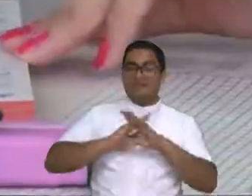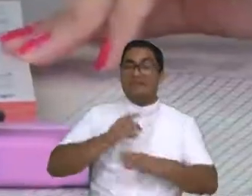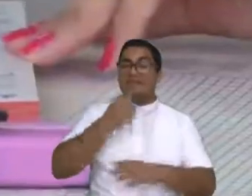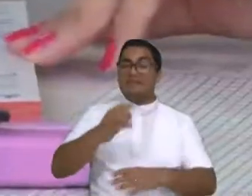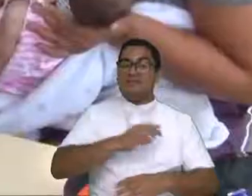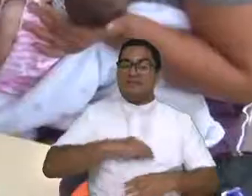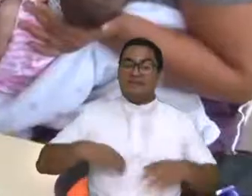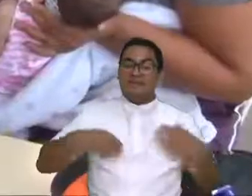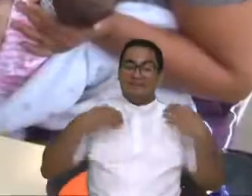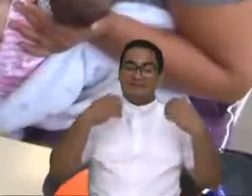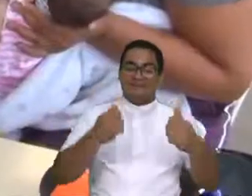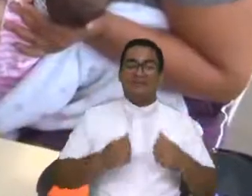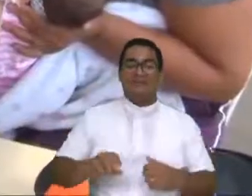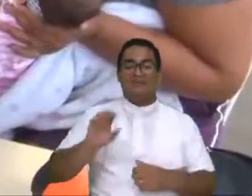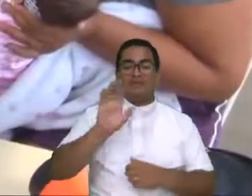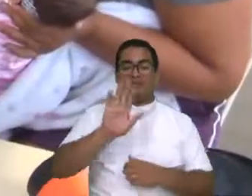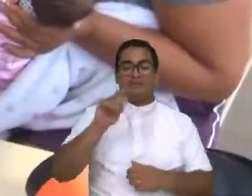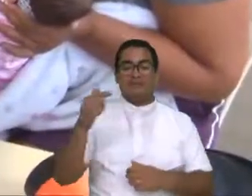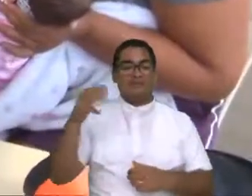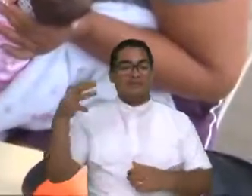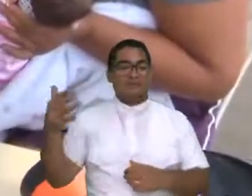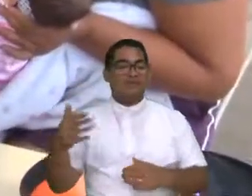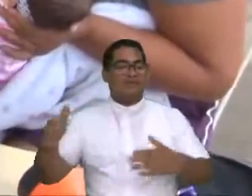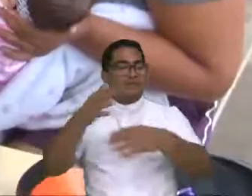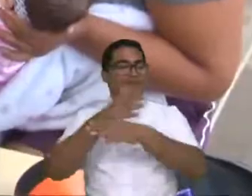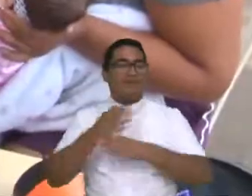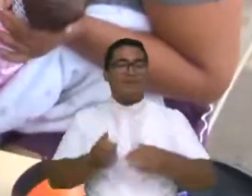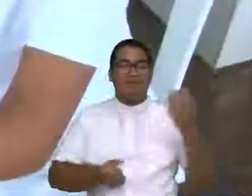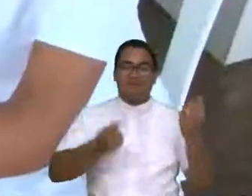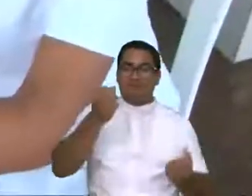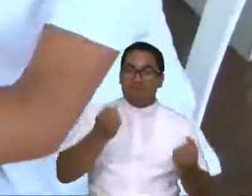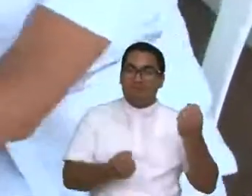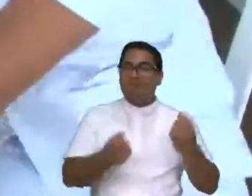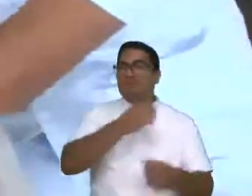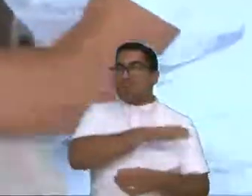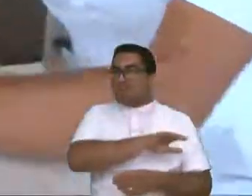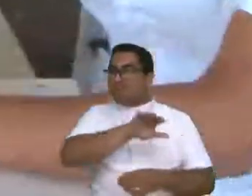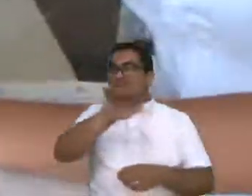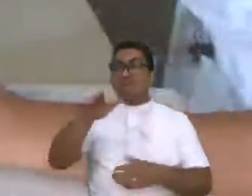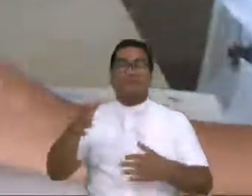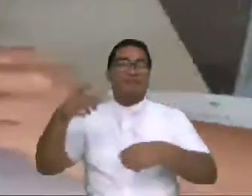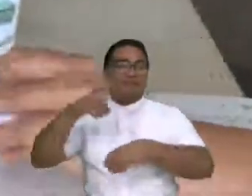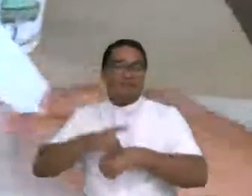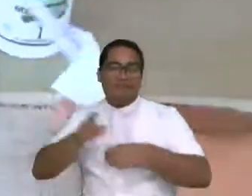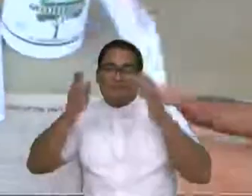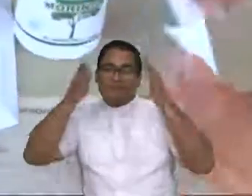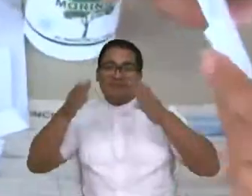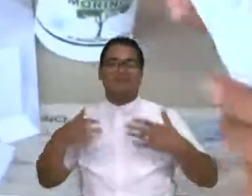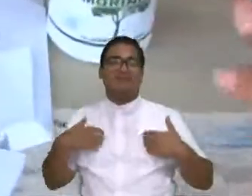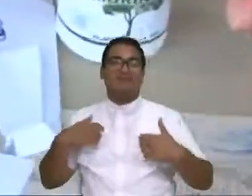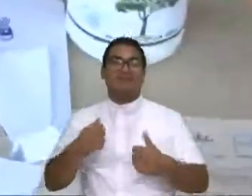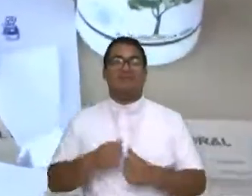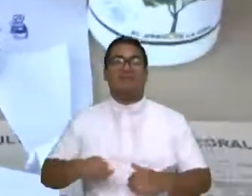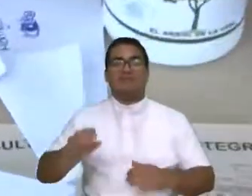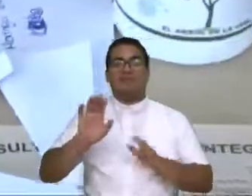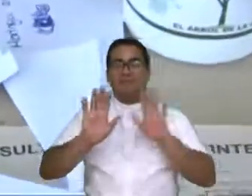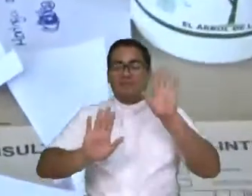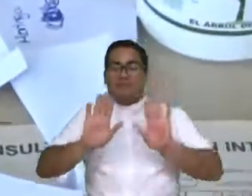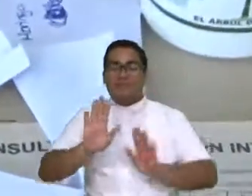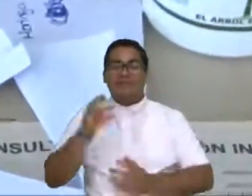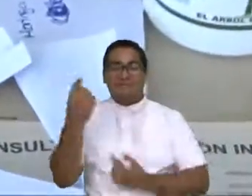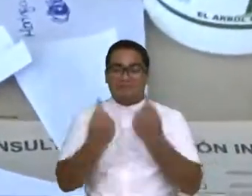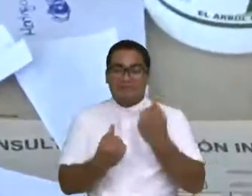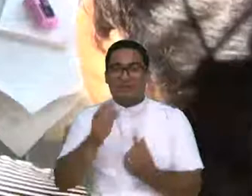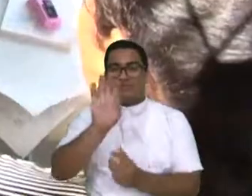579 ferias de salud en 1.446 comunidades de todo el país, en el que participaron